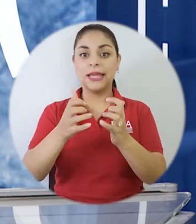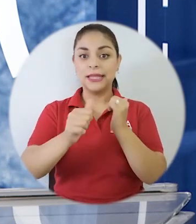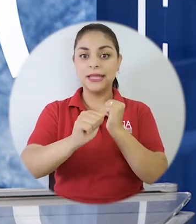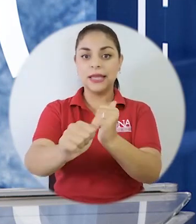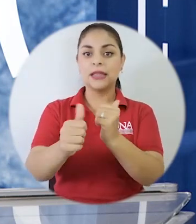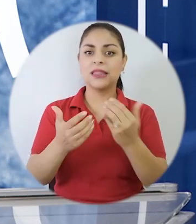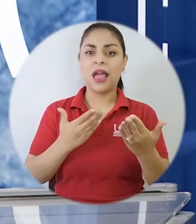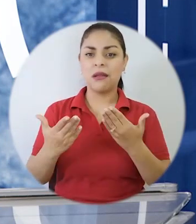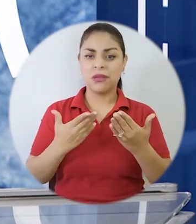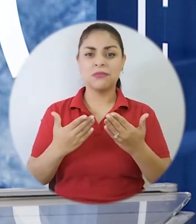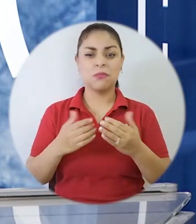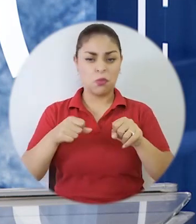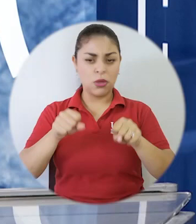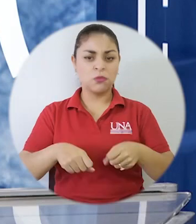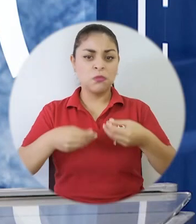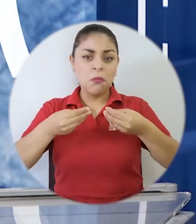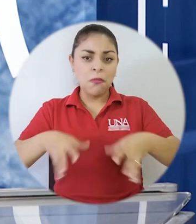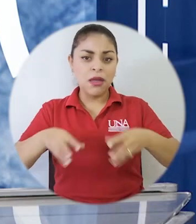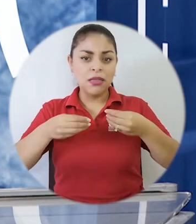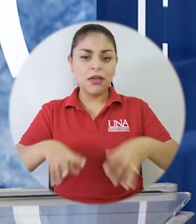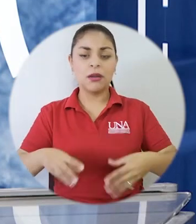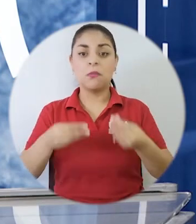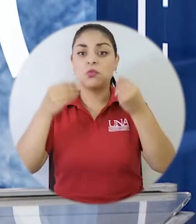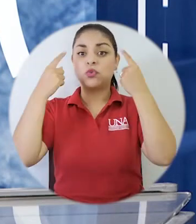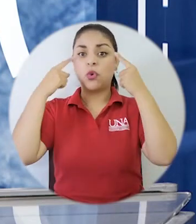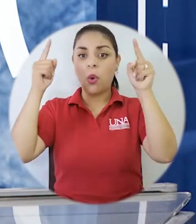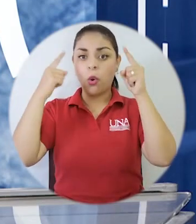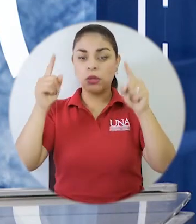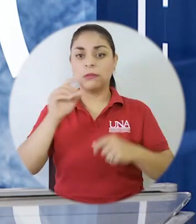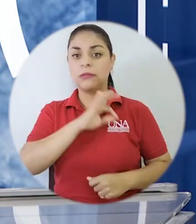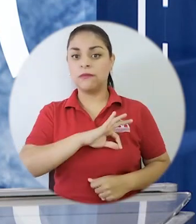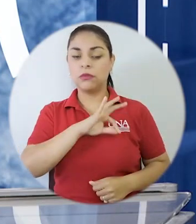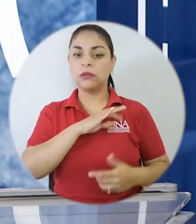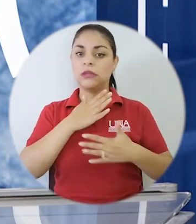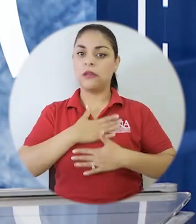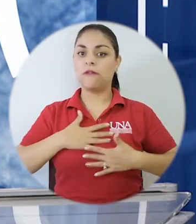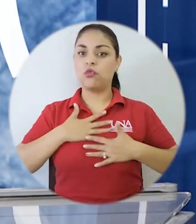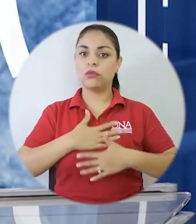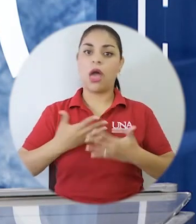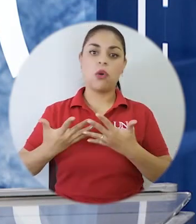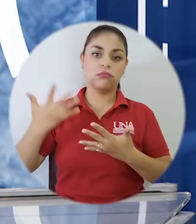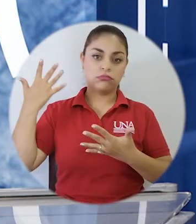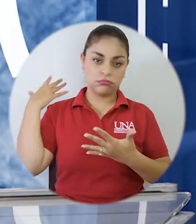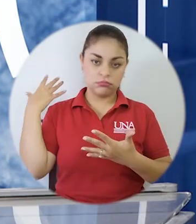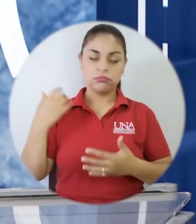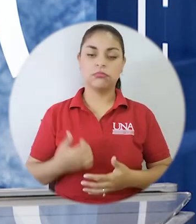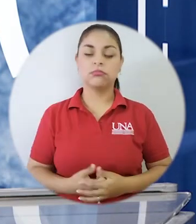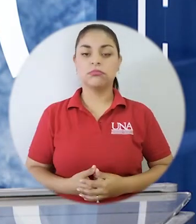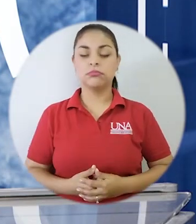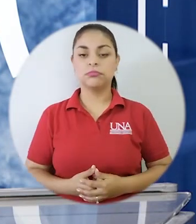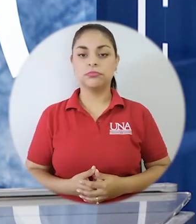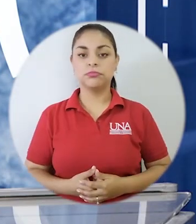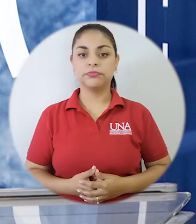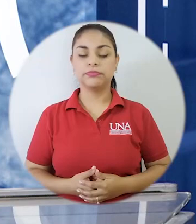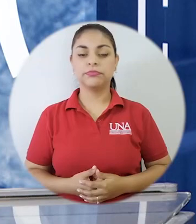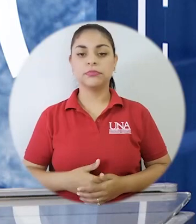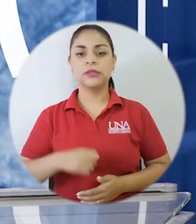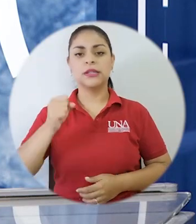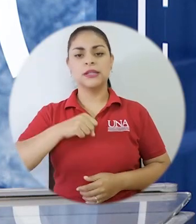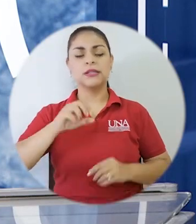seguir, podríamos estar a las puertas de la pérdida de muchos de los logros y de muchos de los beneficios que hemos disfrutado como país y como